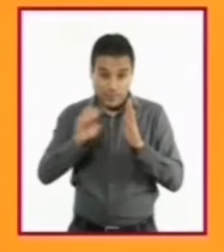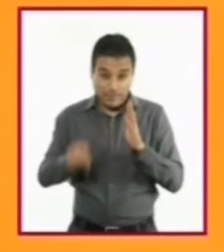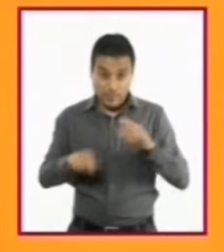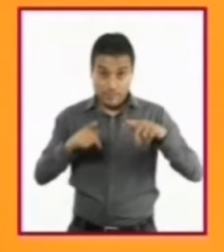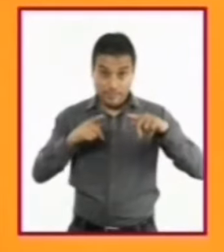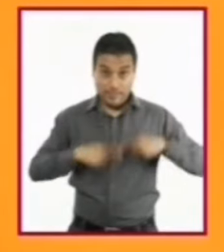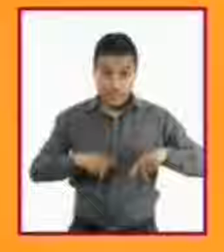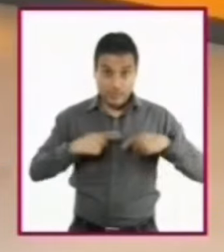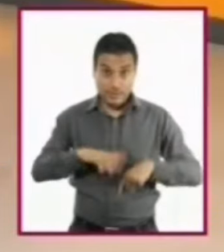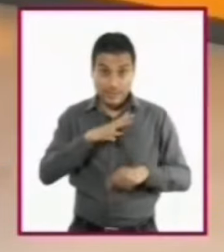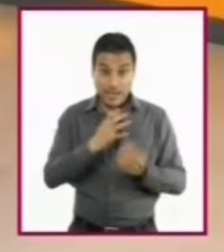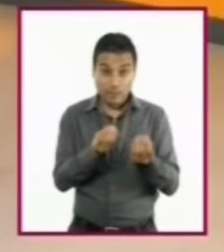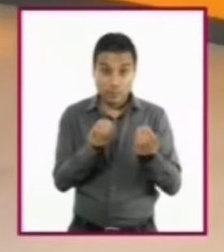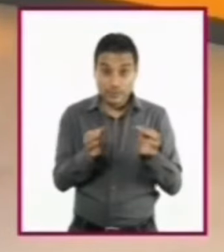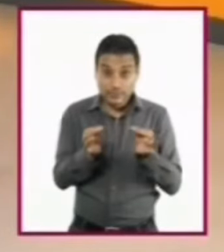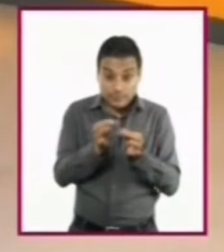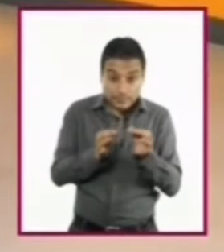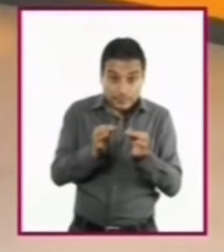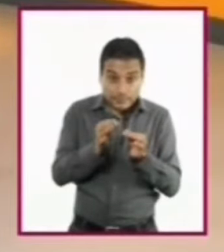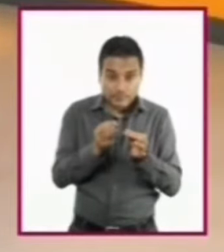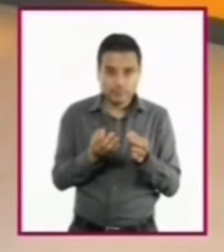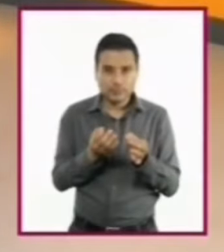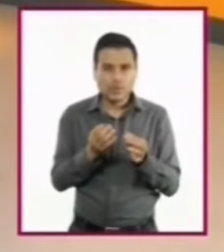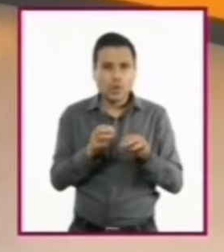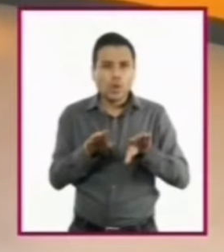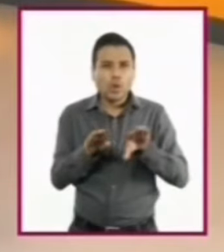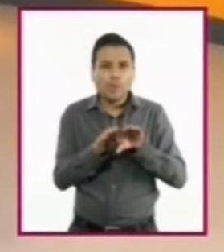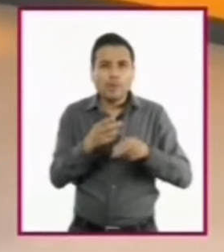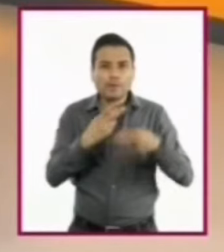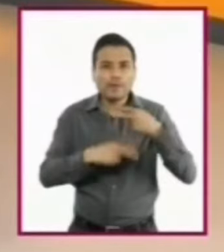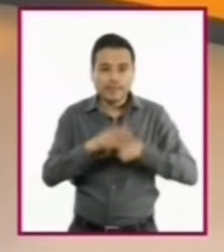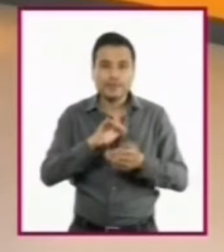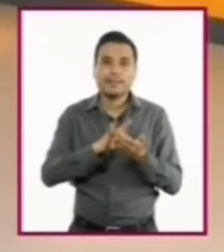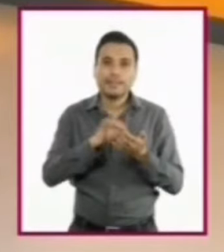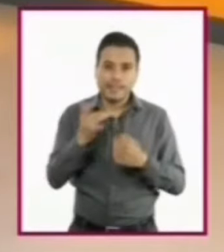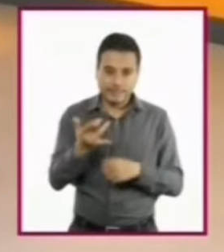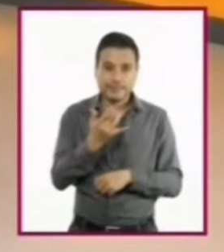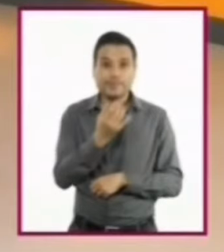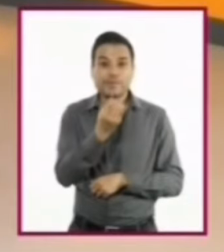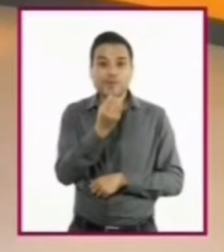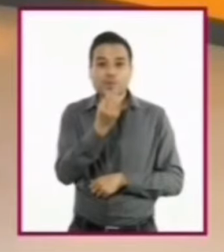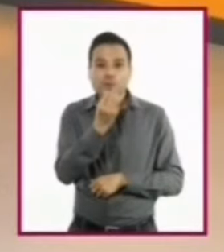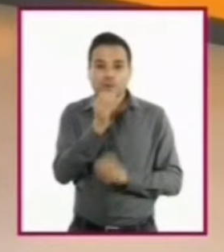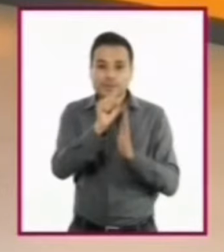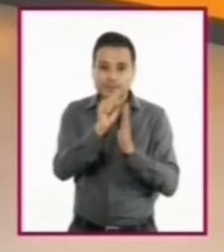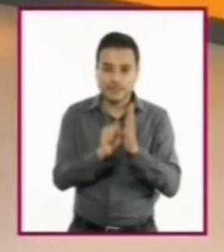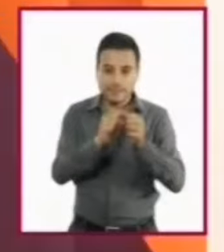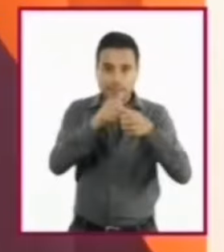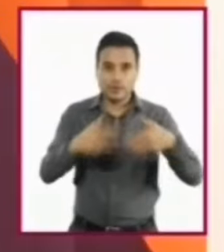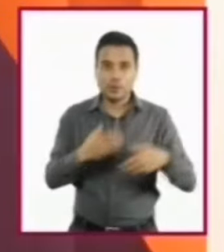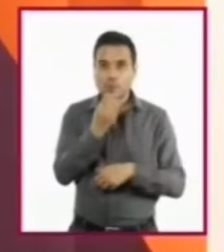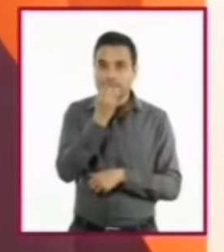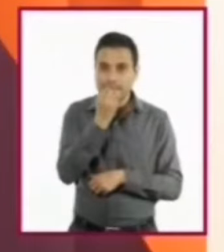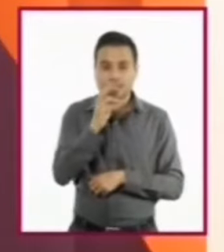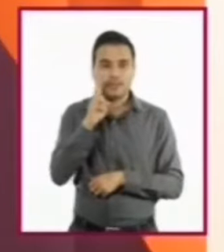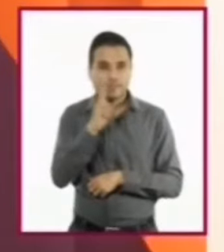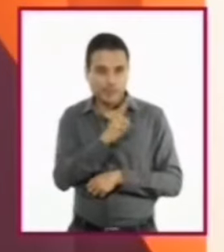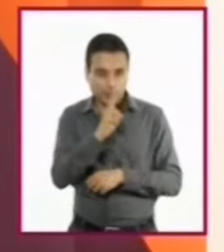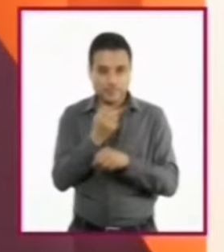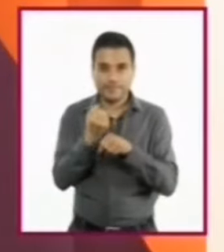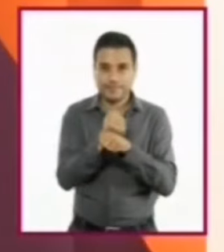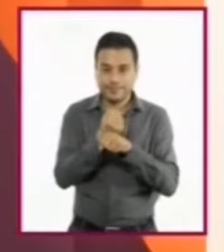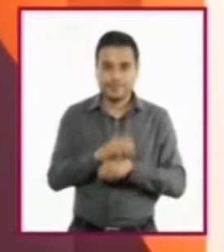forma gracias a la intervención de los sistemas digestivo, respiratorio y circulatorio.